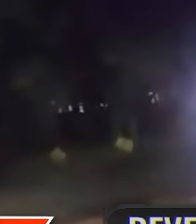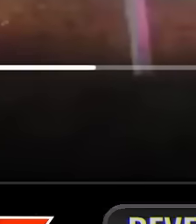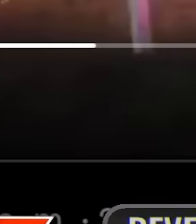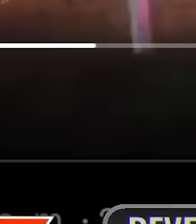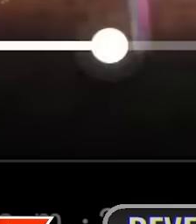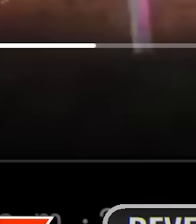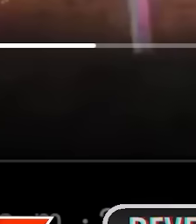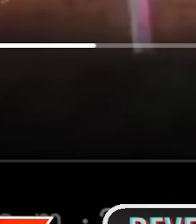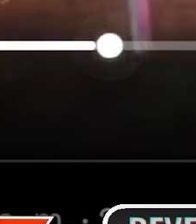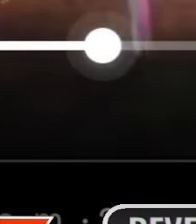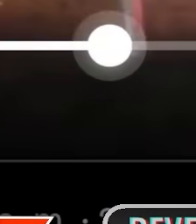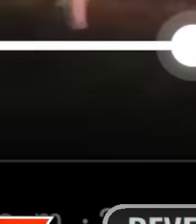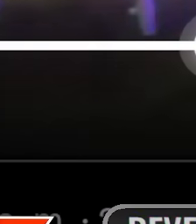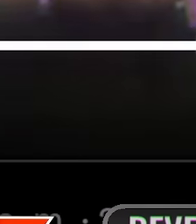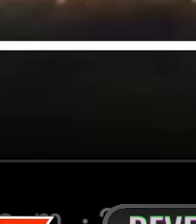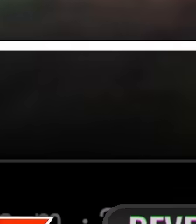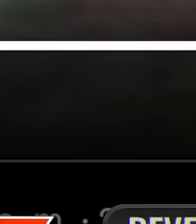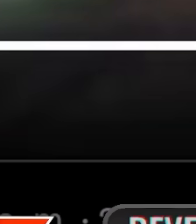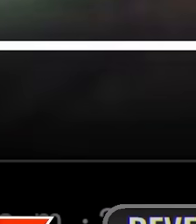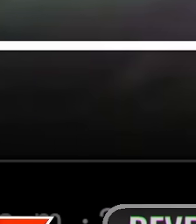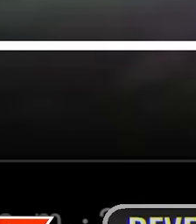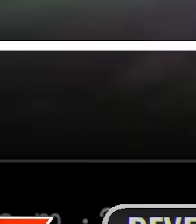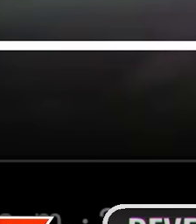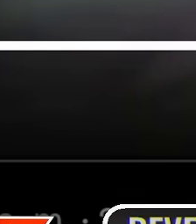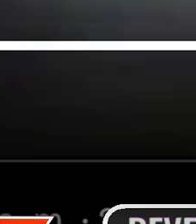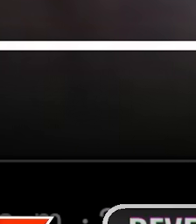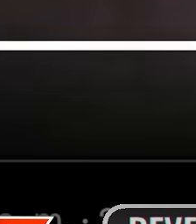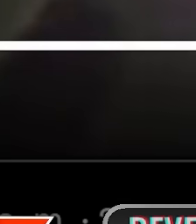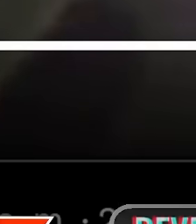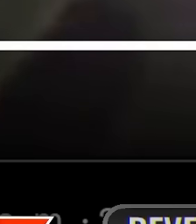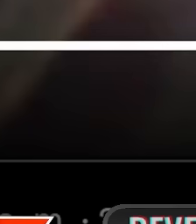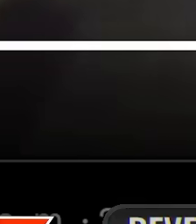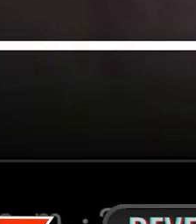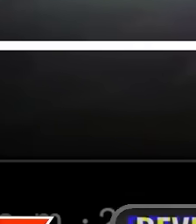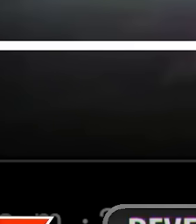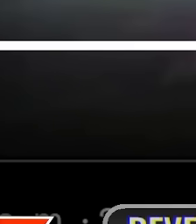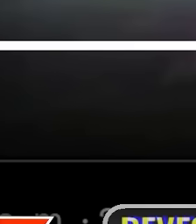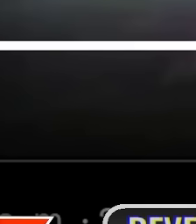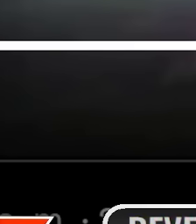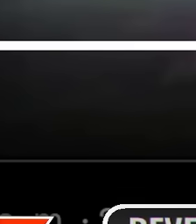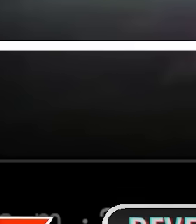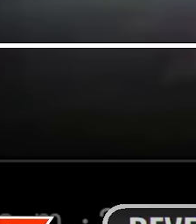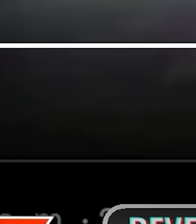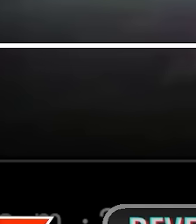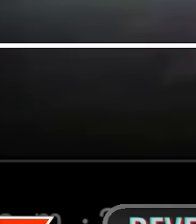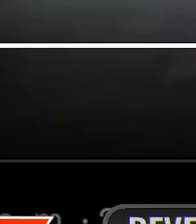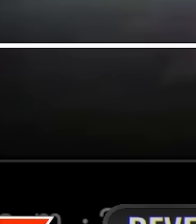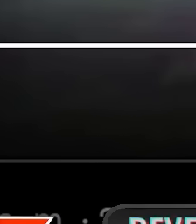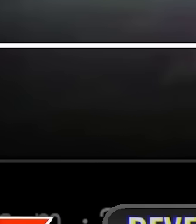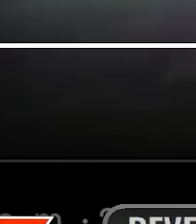están ahora culpando de eso. Los de la Fiscalía de la Ciudad de México no se les escapó, como que ya se la